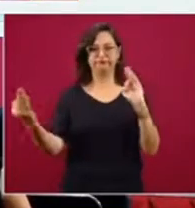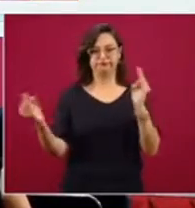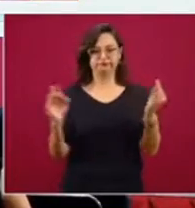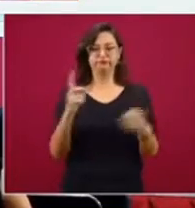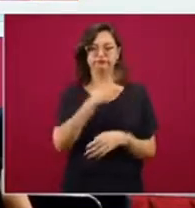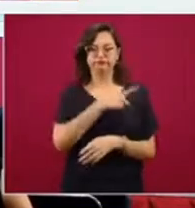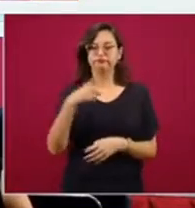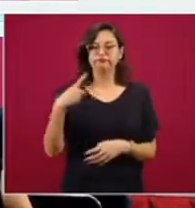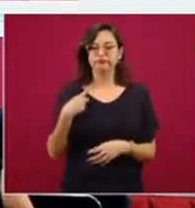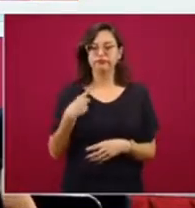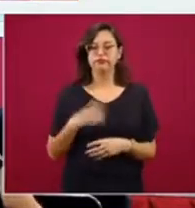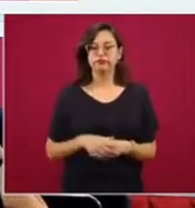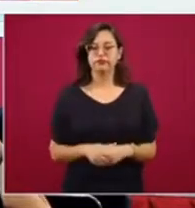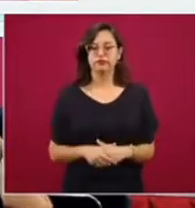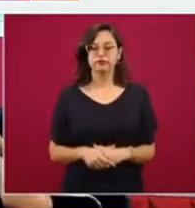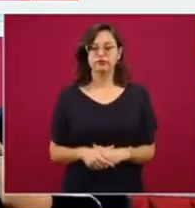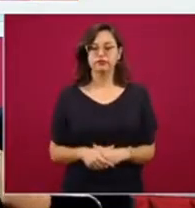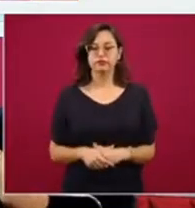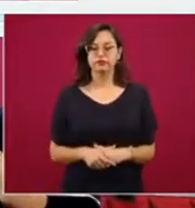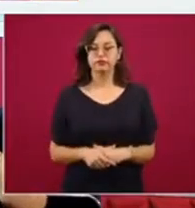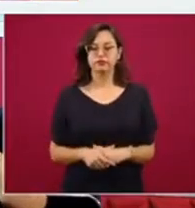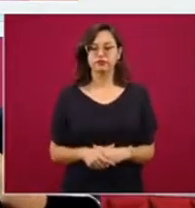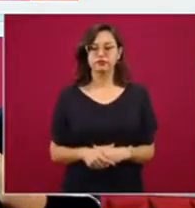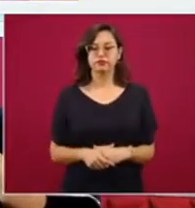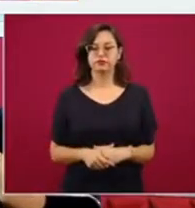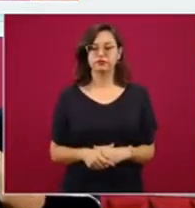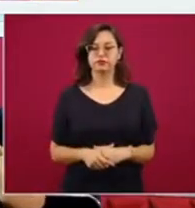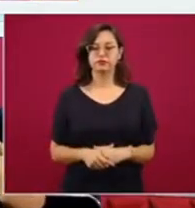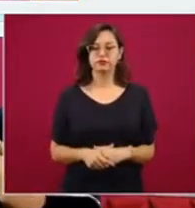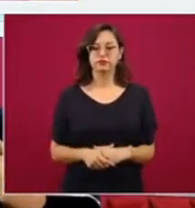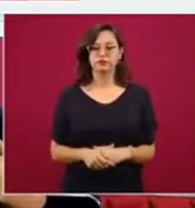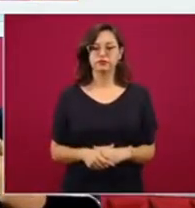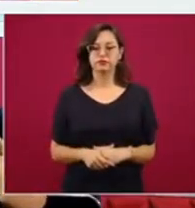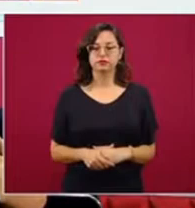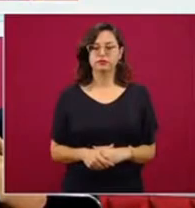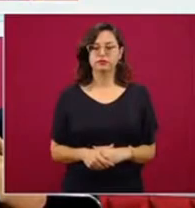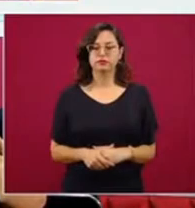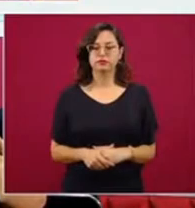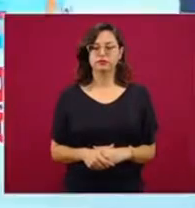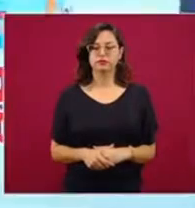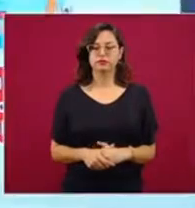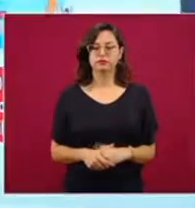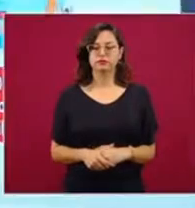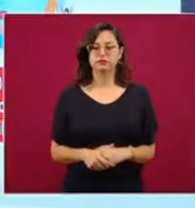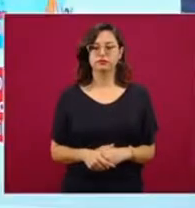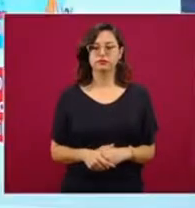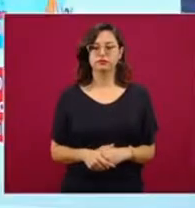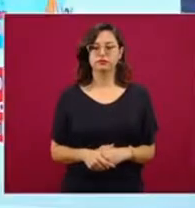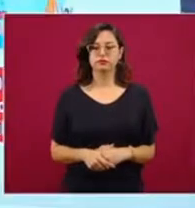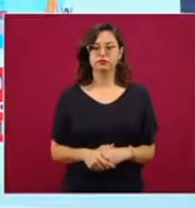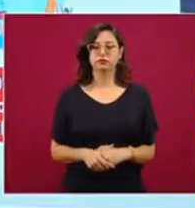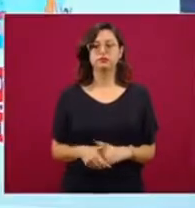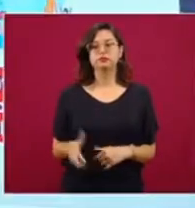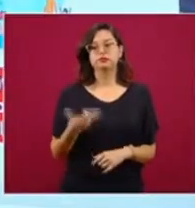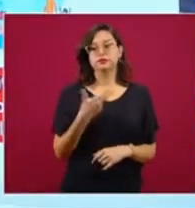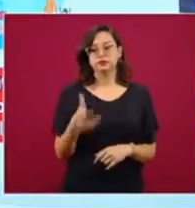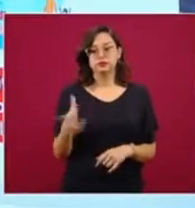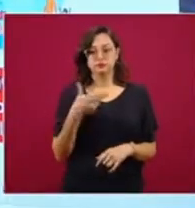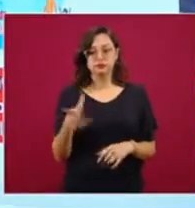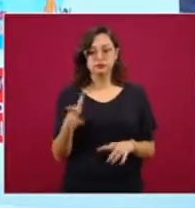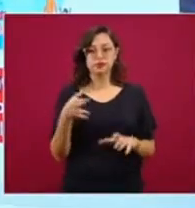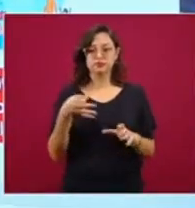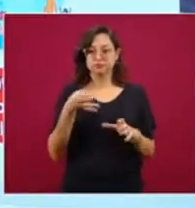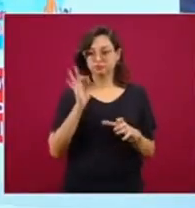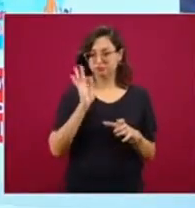estemos lejanos físicamente unos de otros. Se ha recomendado que en materia de restaurantes y